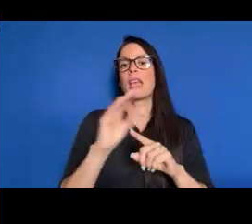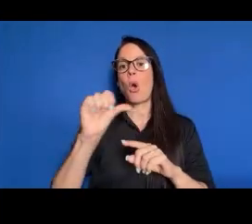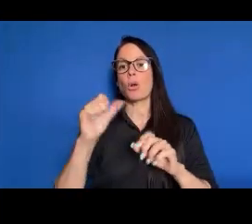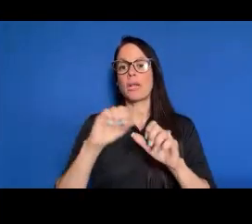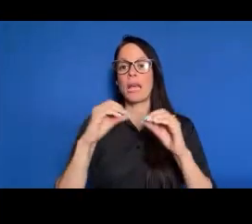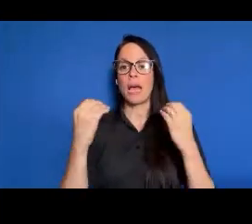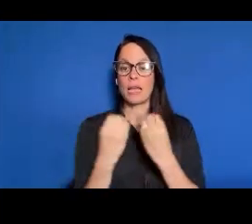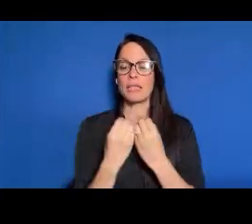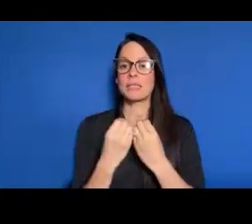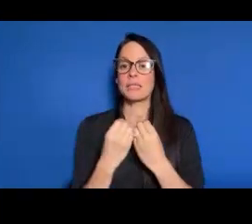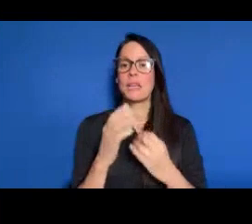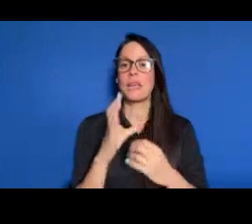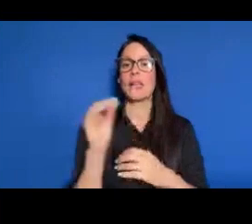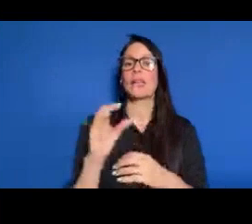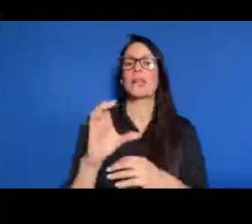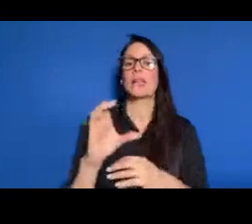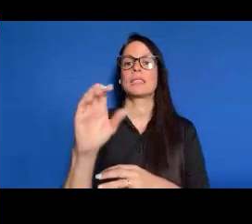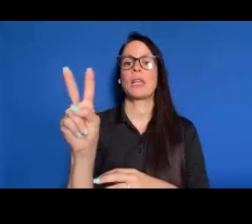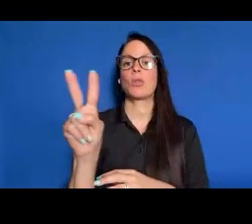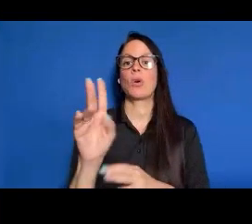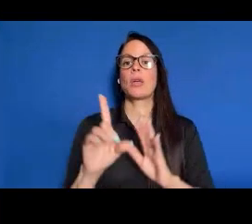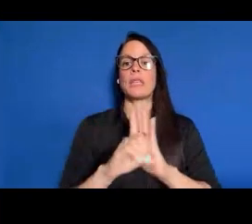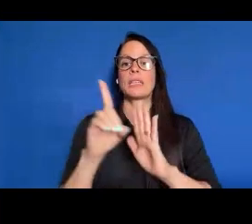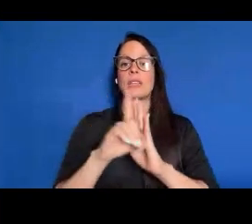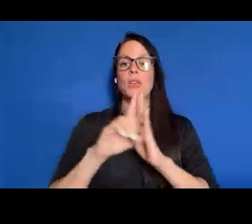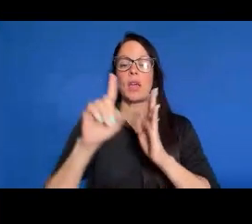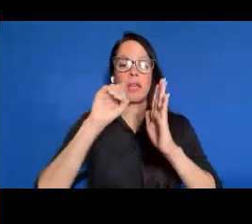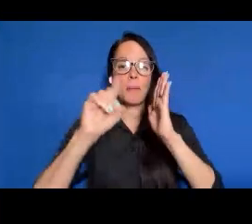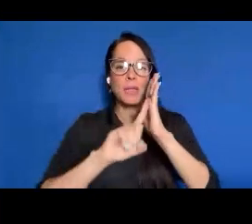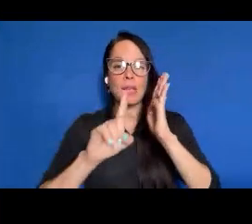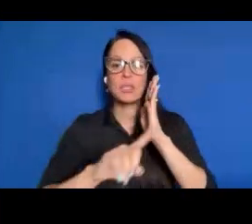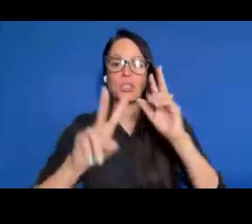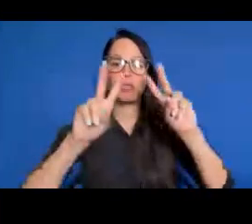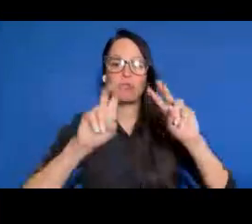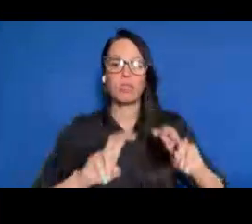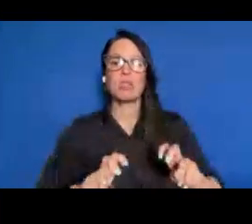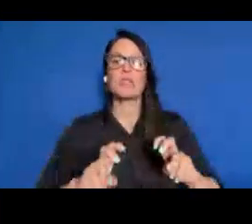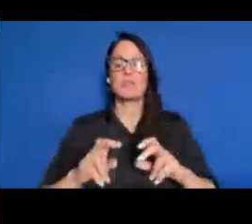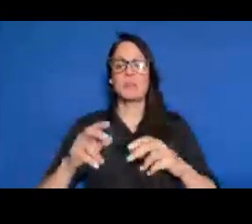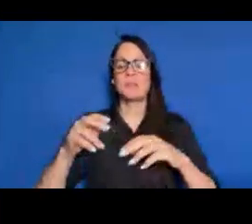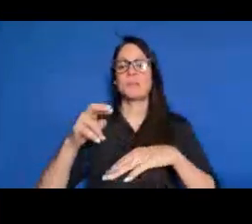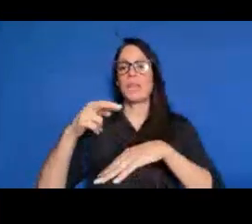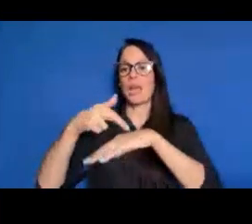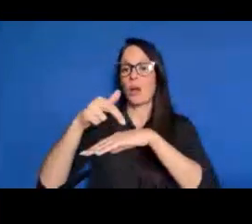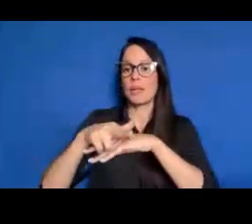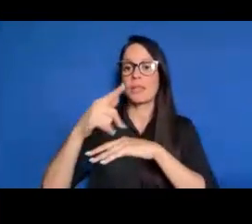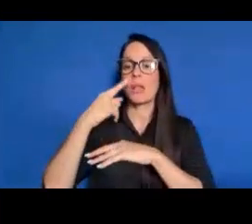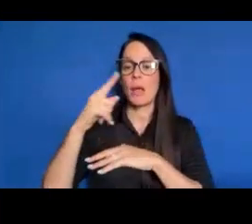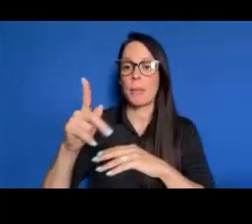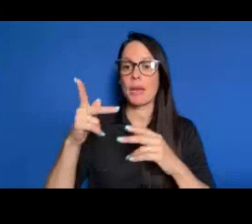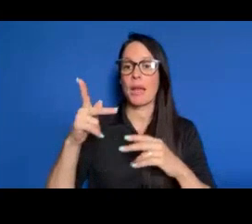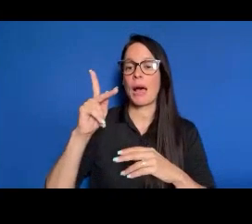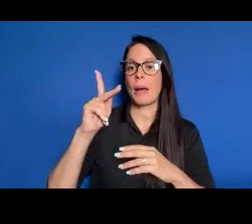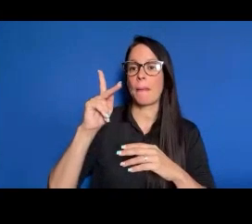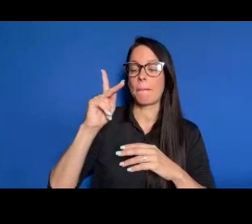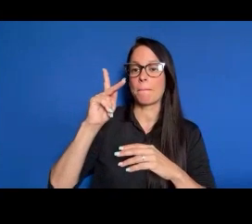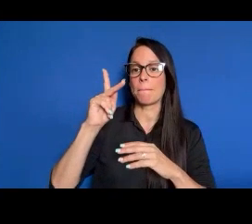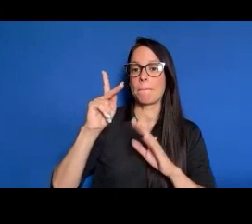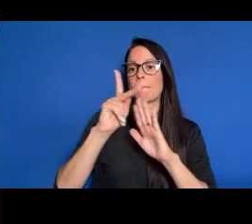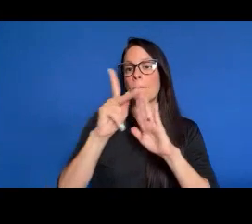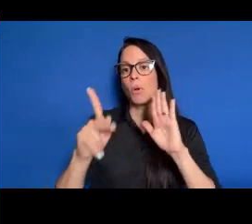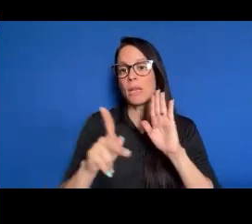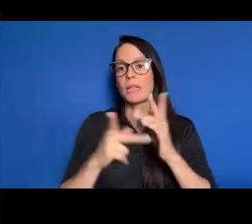la C2, que era el desarrollo de investigaciones en temas de recomendaciones para la política pública, prevalencia de uso de sustancias, conductas